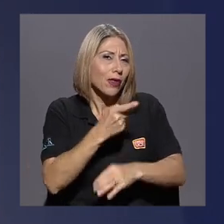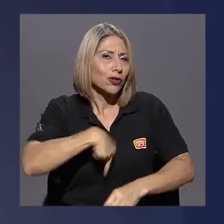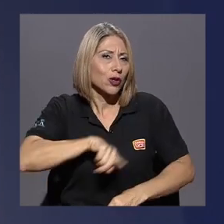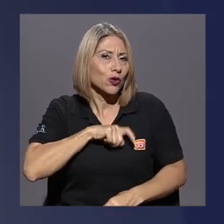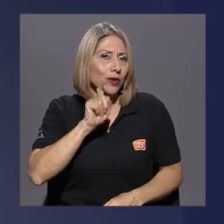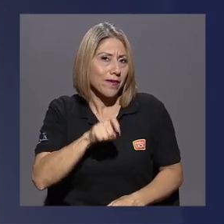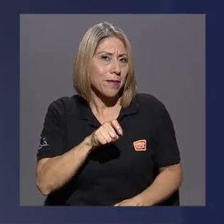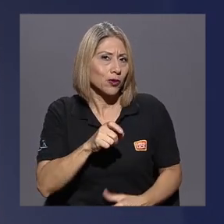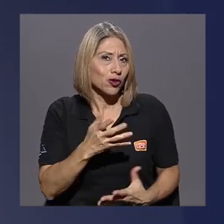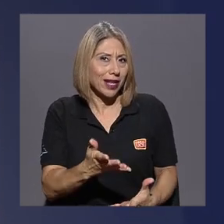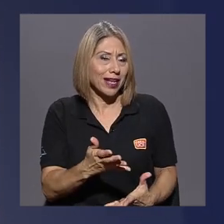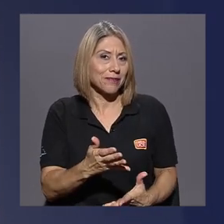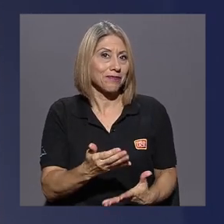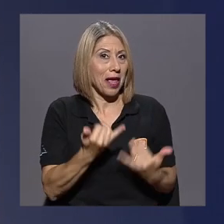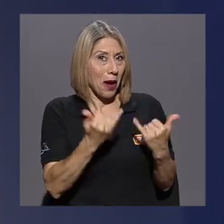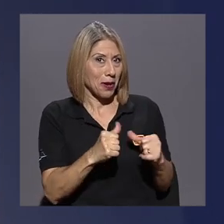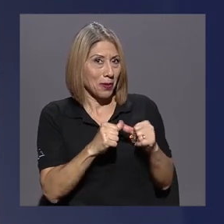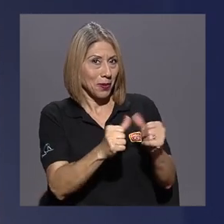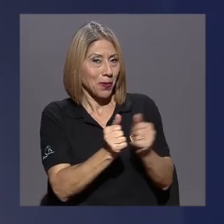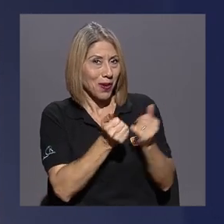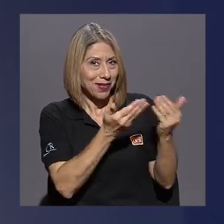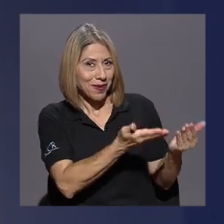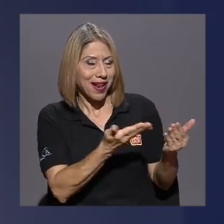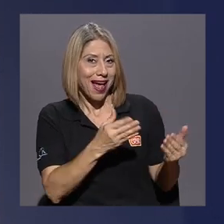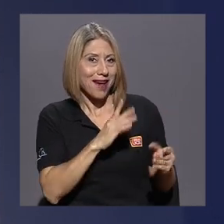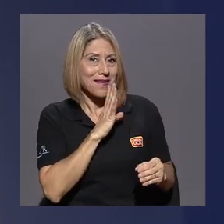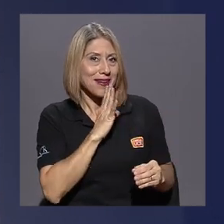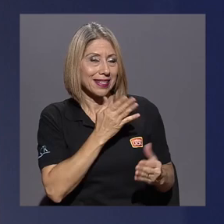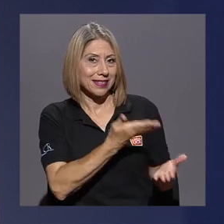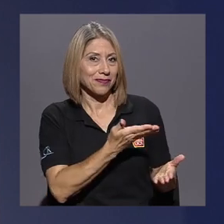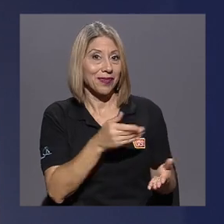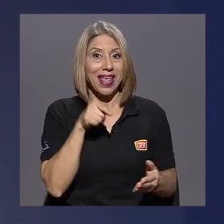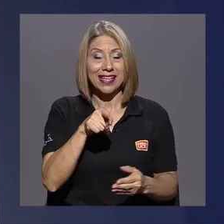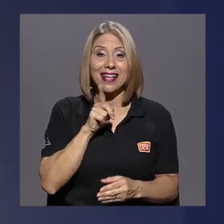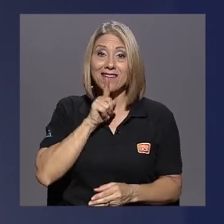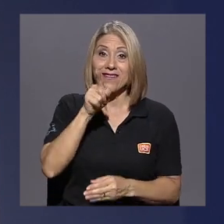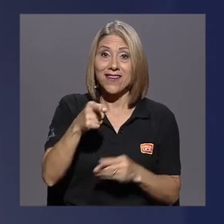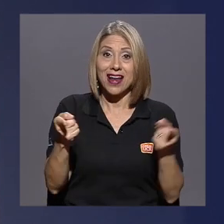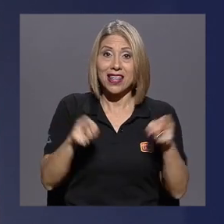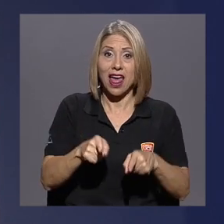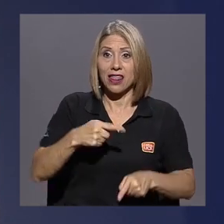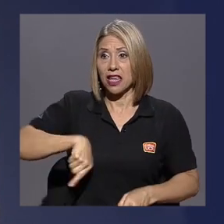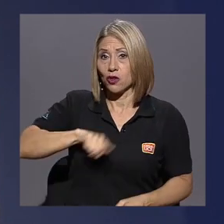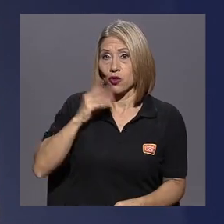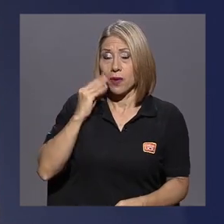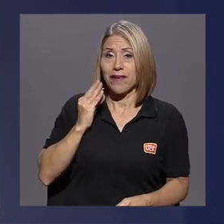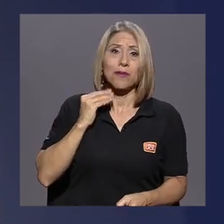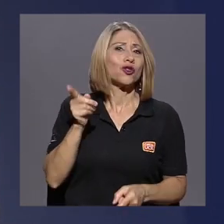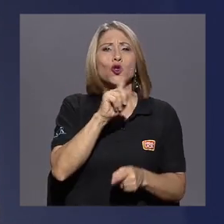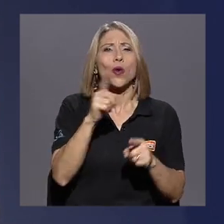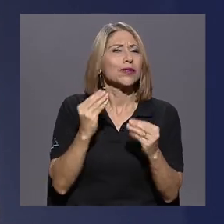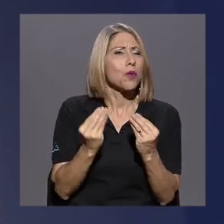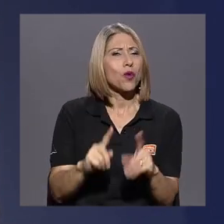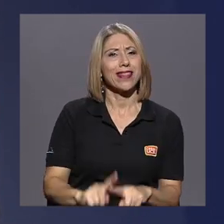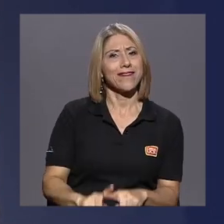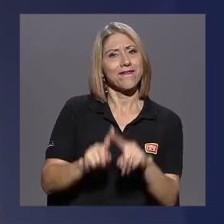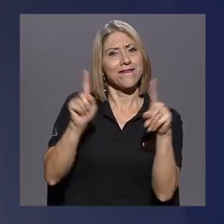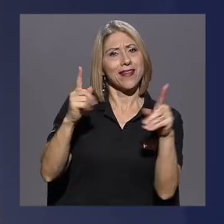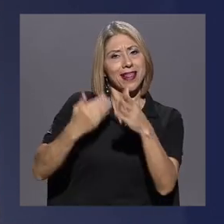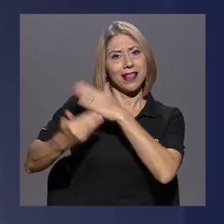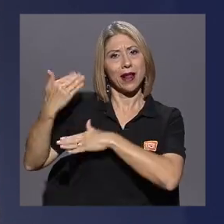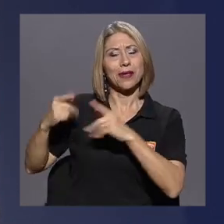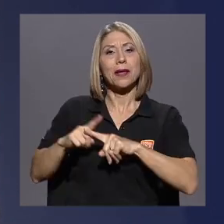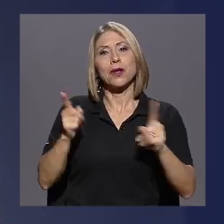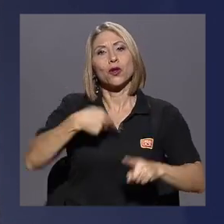tener. Así que me quedo con las palabras de don Oscar. De algún modo, esa realidad que vivimos no distancia mucho de la pasada, pero por